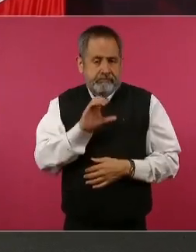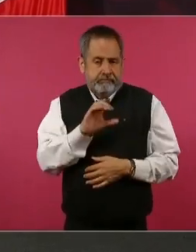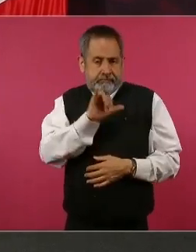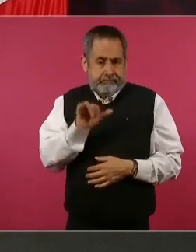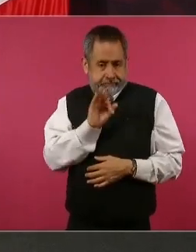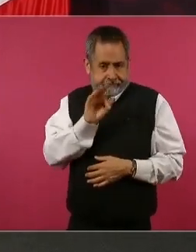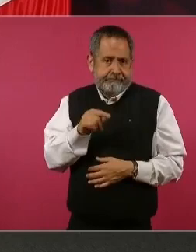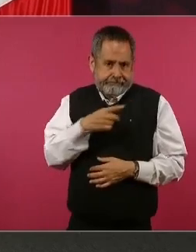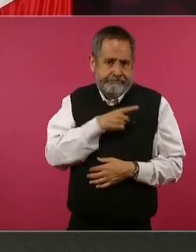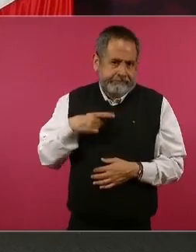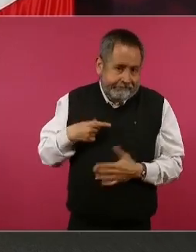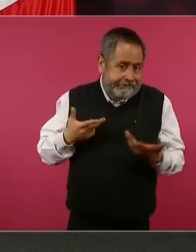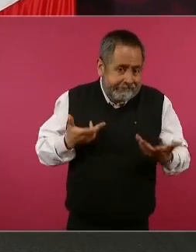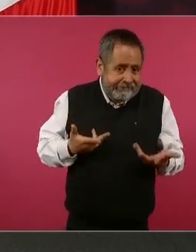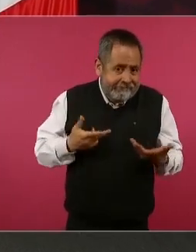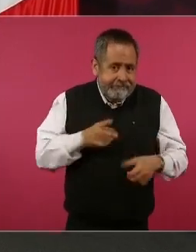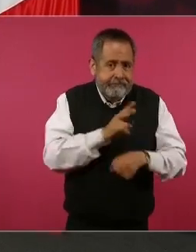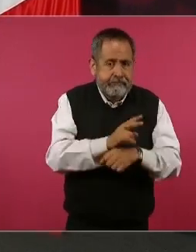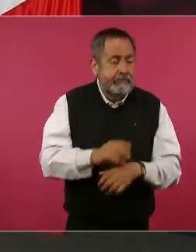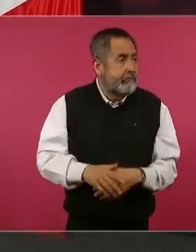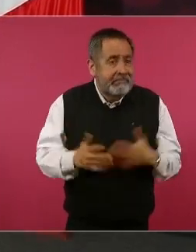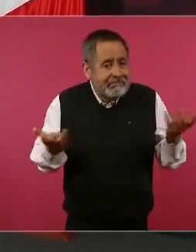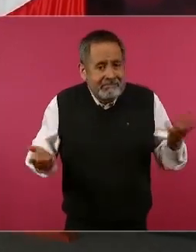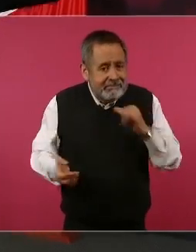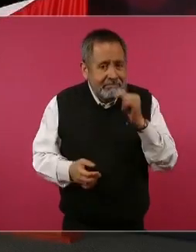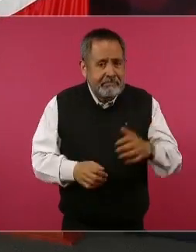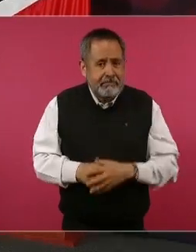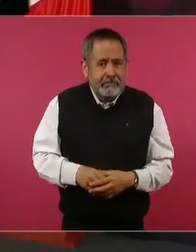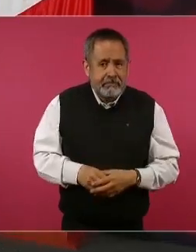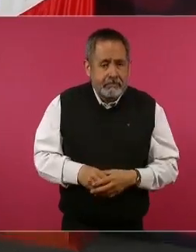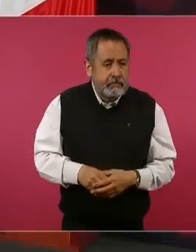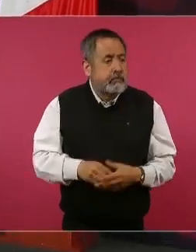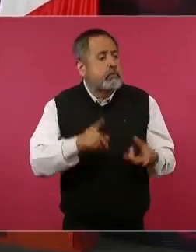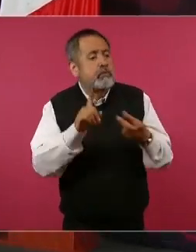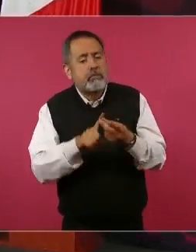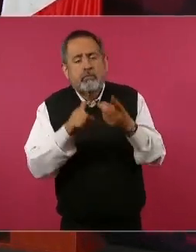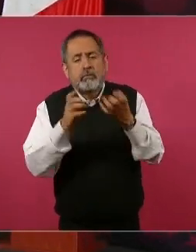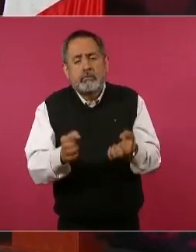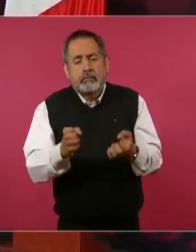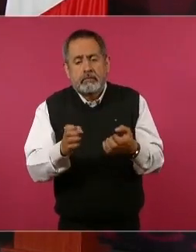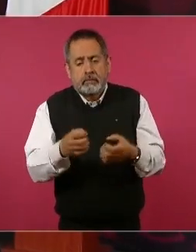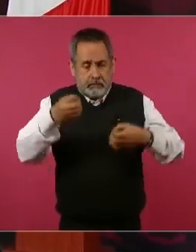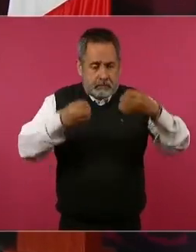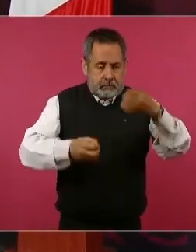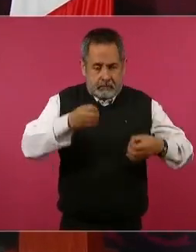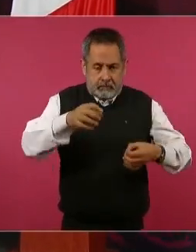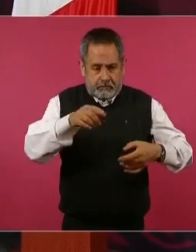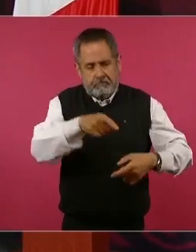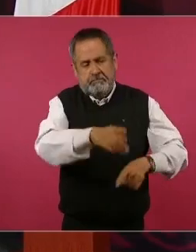de los jueces, magistrados, ministros. No hay un solo juez en la cárcel, uno.